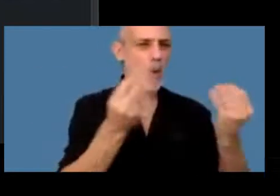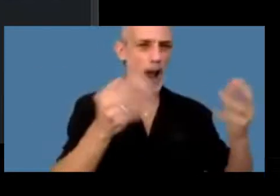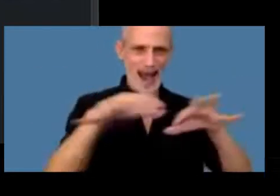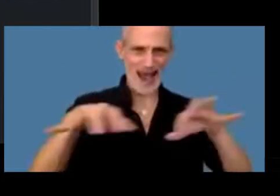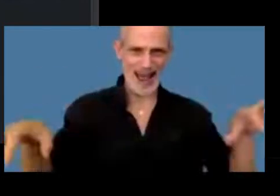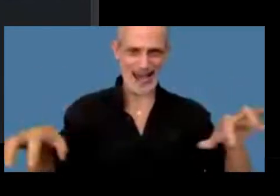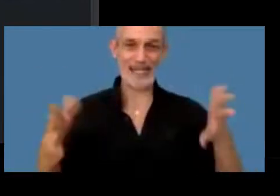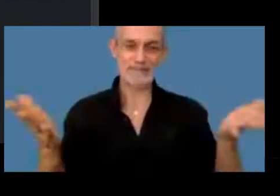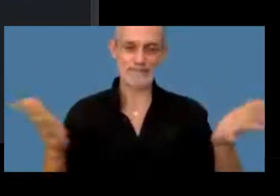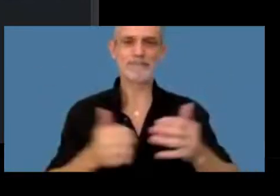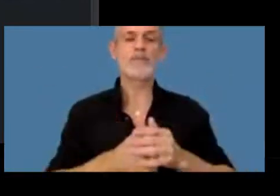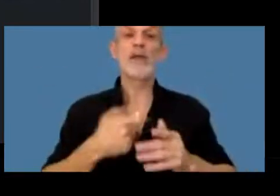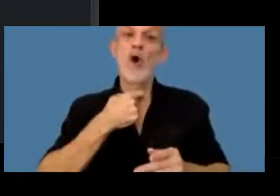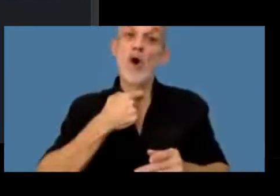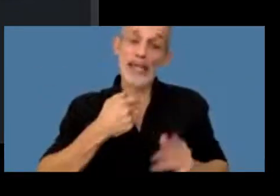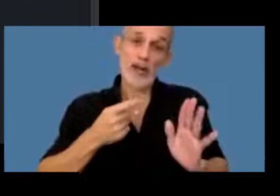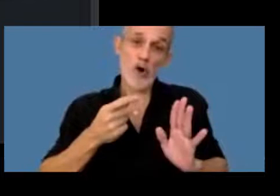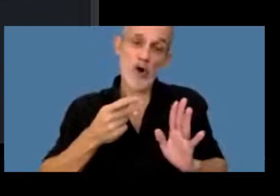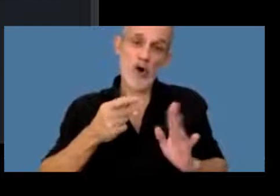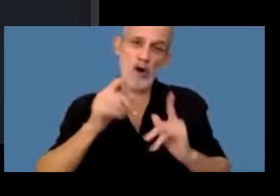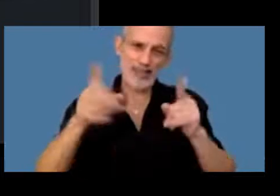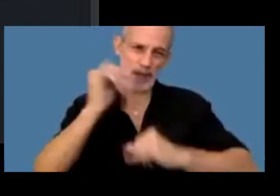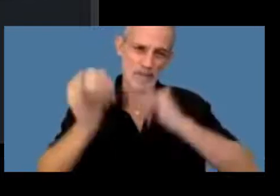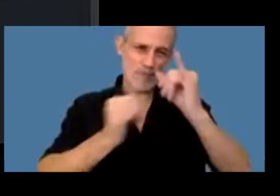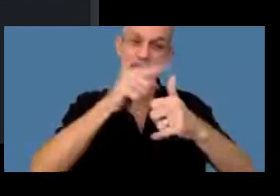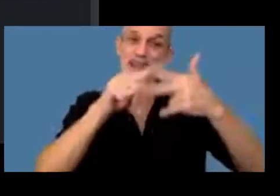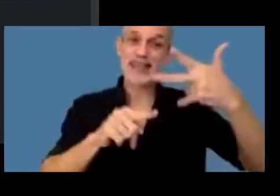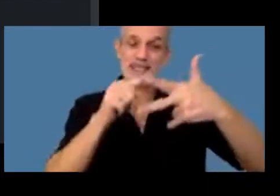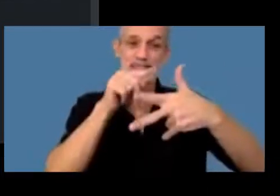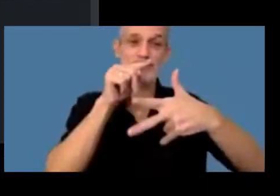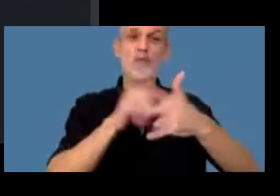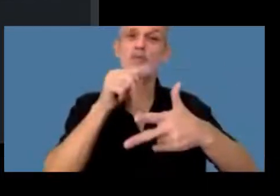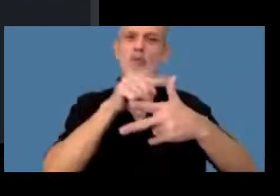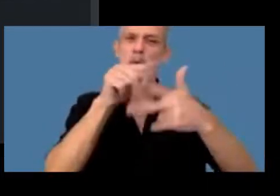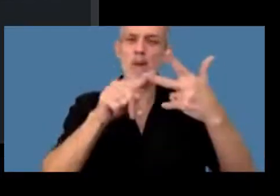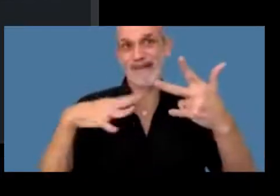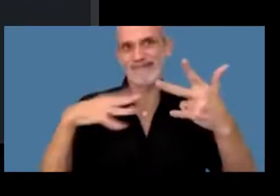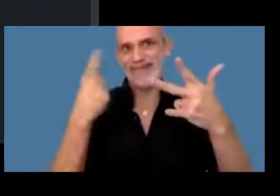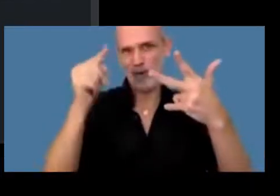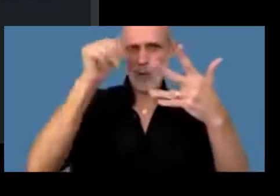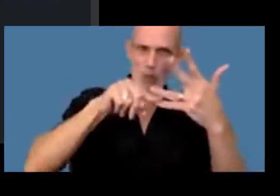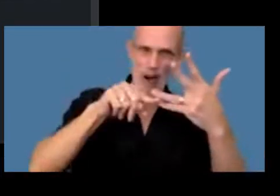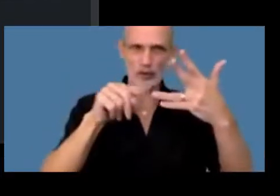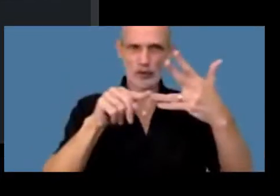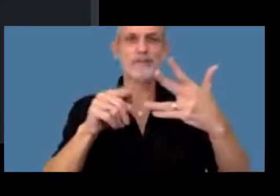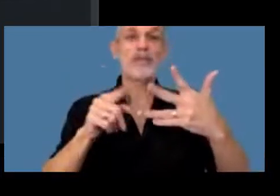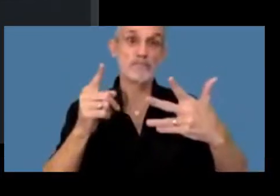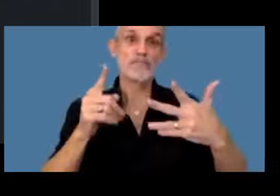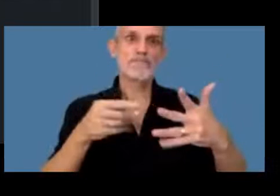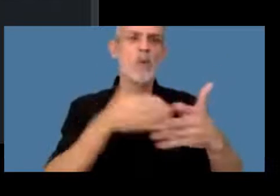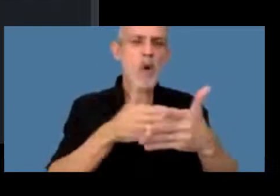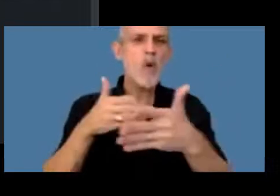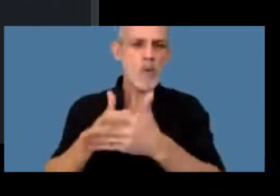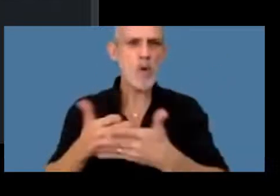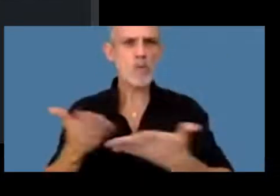Pero no quiero irme sin esto, digamos, ¿no? Sin estos 3 puntos. Hay uno más que está faltando ahí, que son los grandes limitantes. Y son los